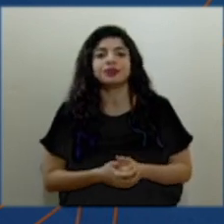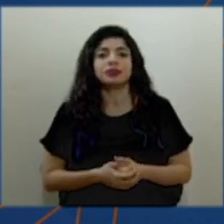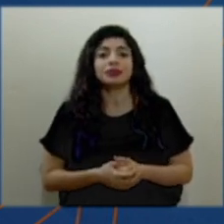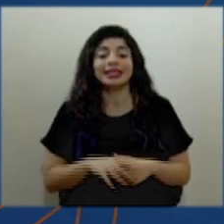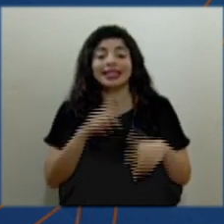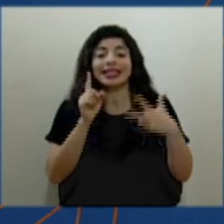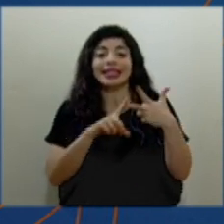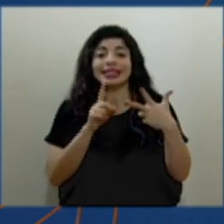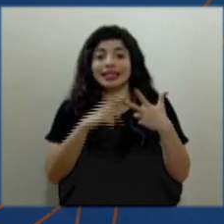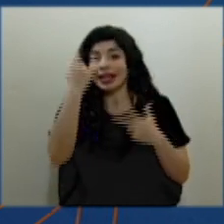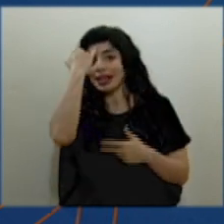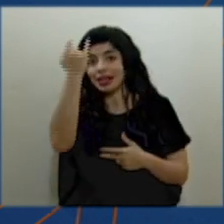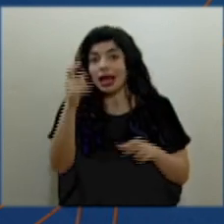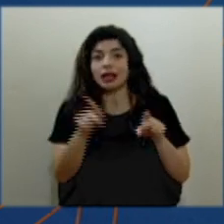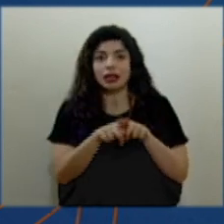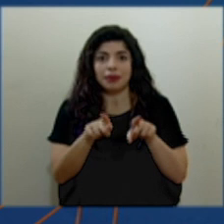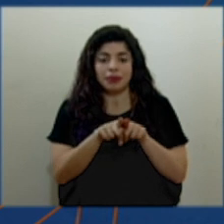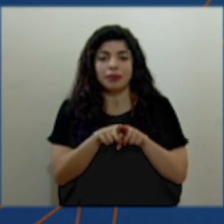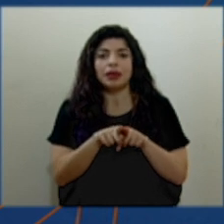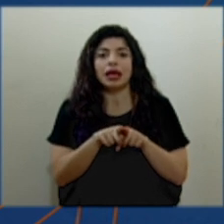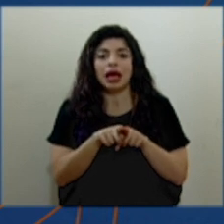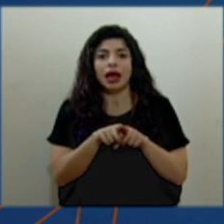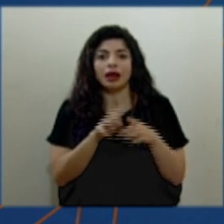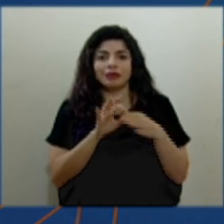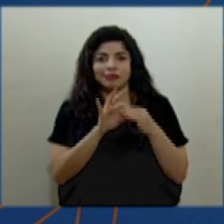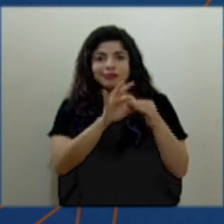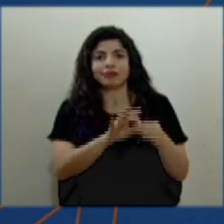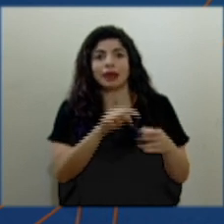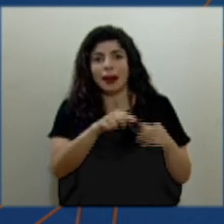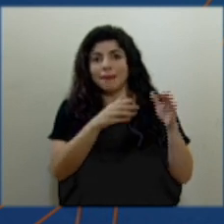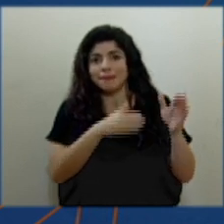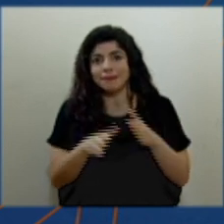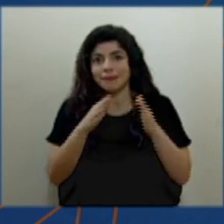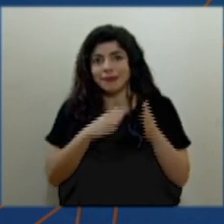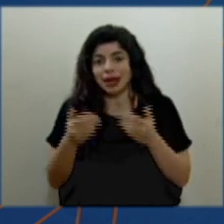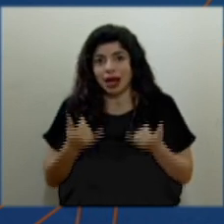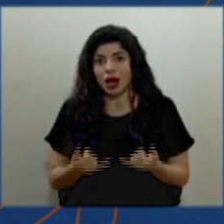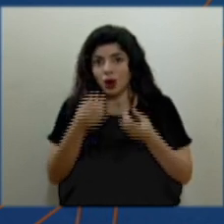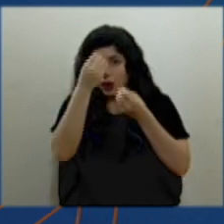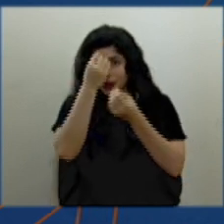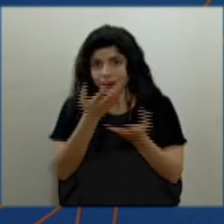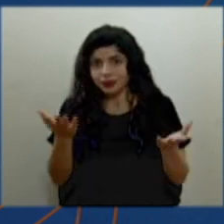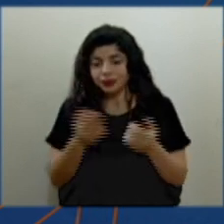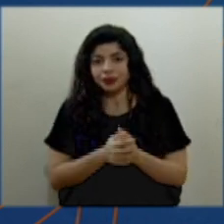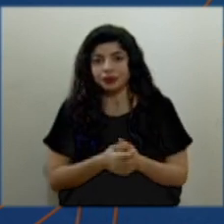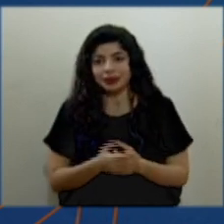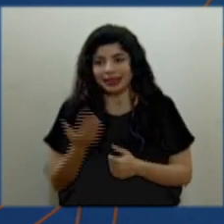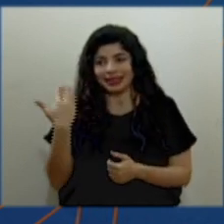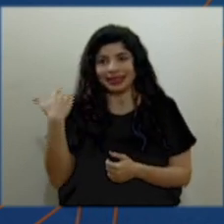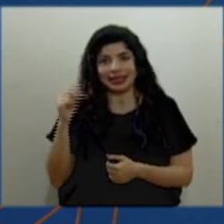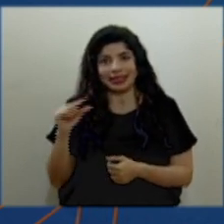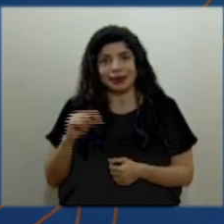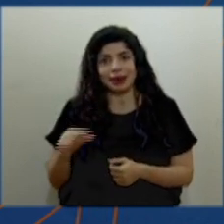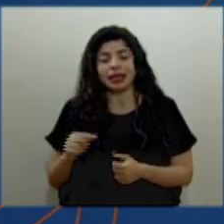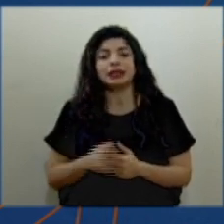Y la tercera iniciativa, que también está relacionada con el plan que anunciamos hace un par de